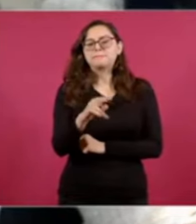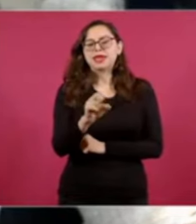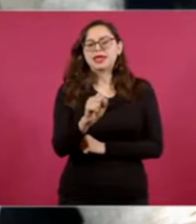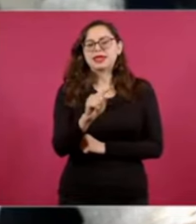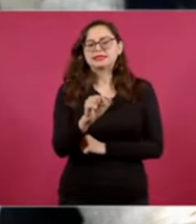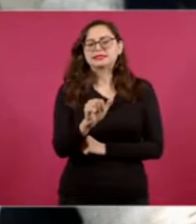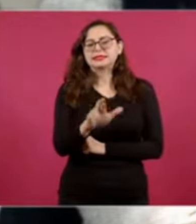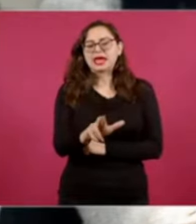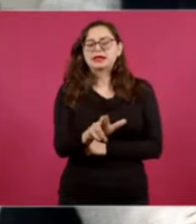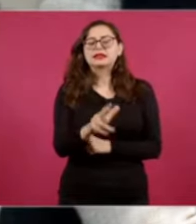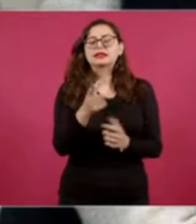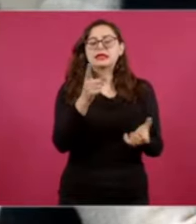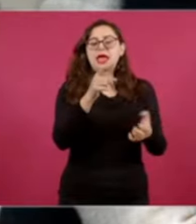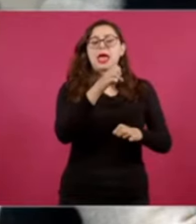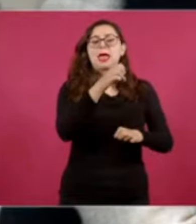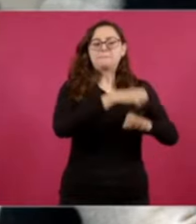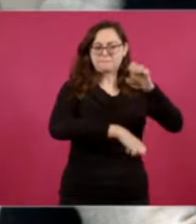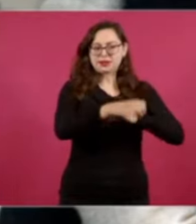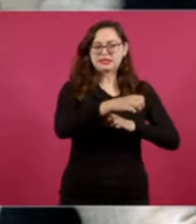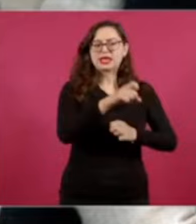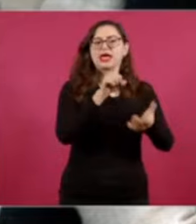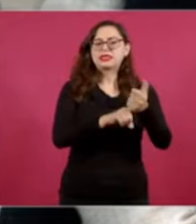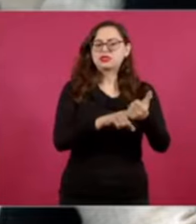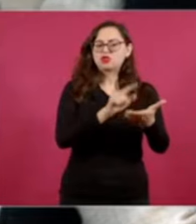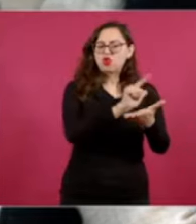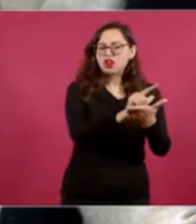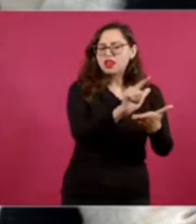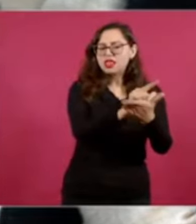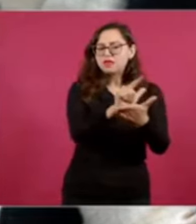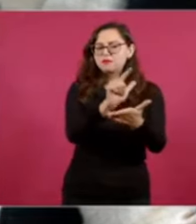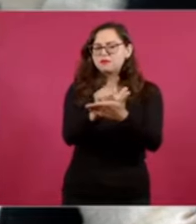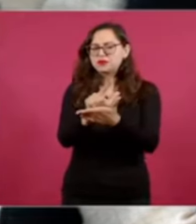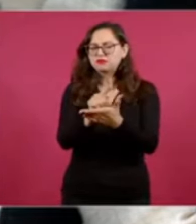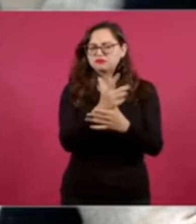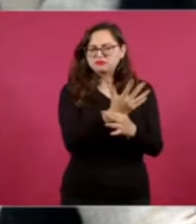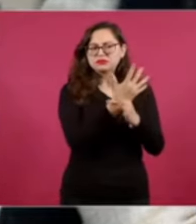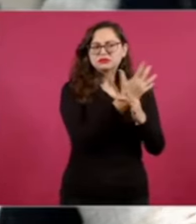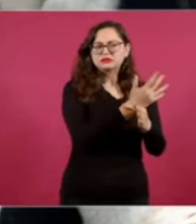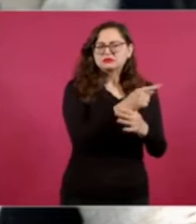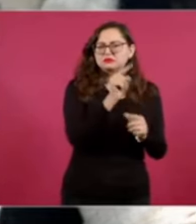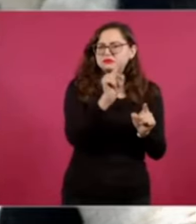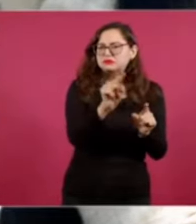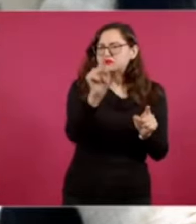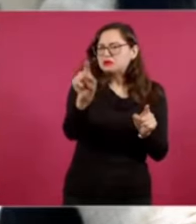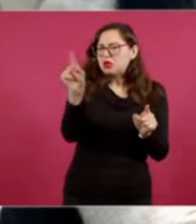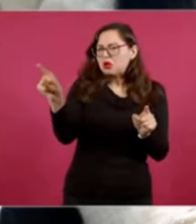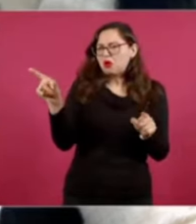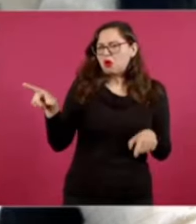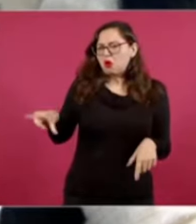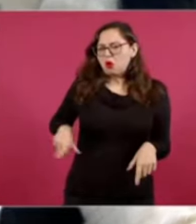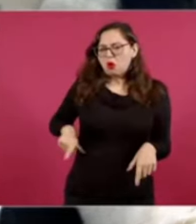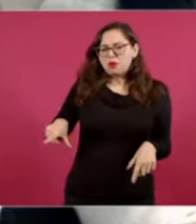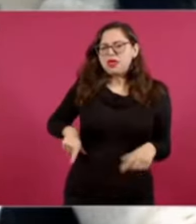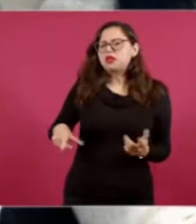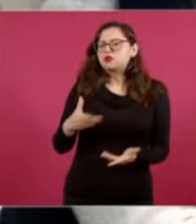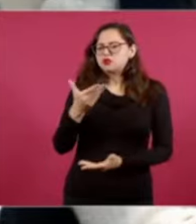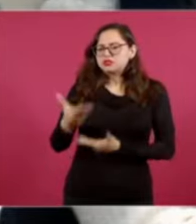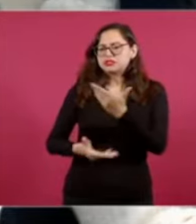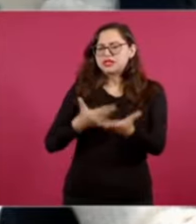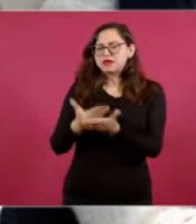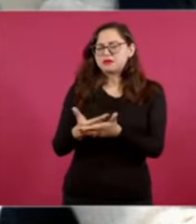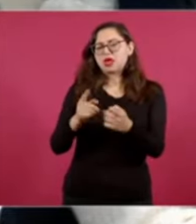este servicio de limpieza en el instituto han señalado a funcionarios, por ejemplo, como Juan Carlos